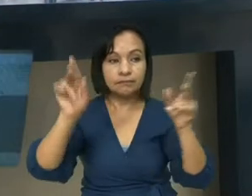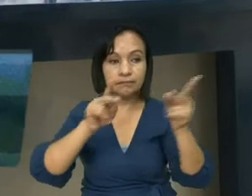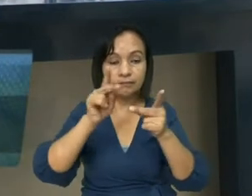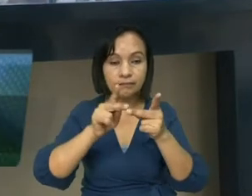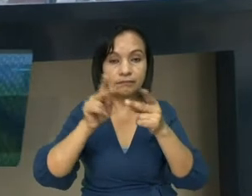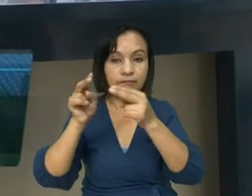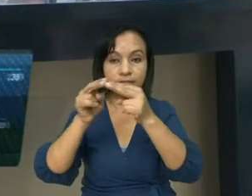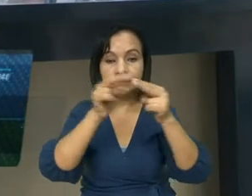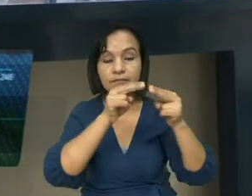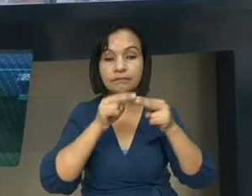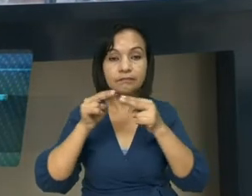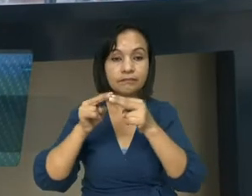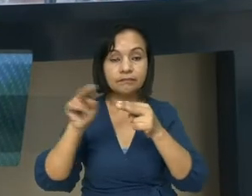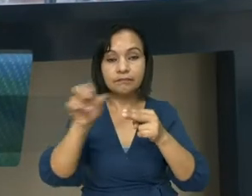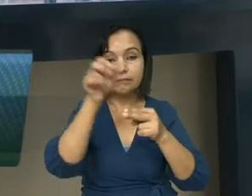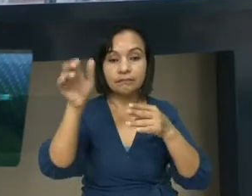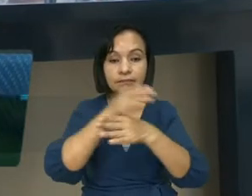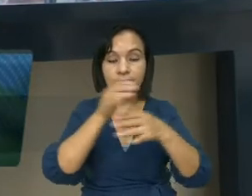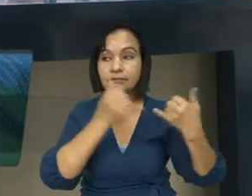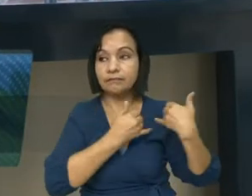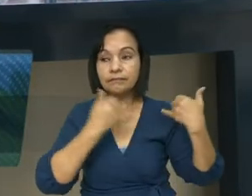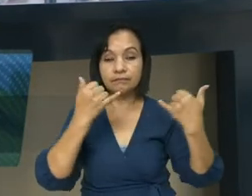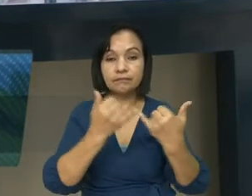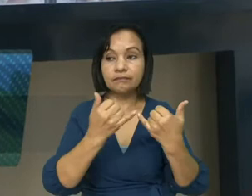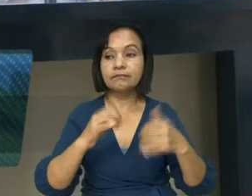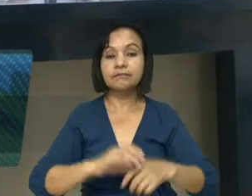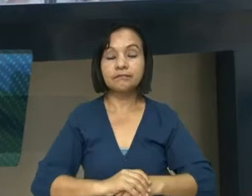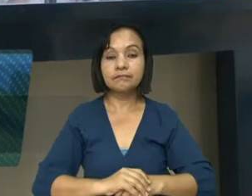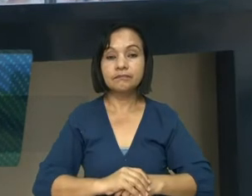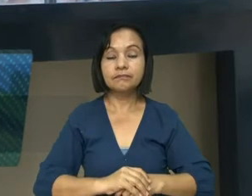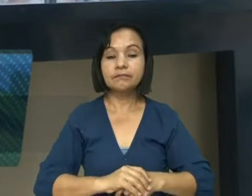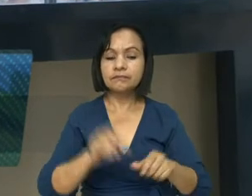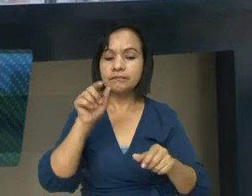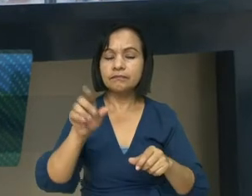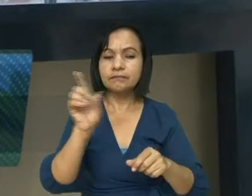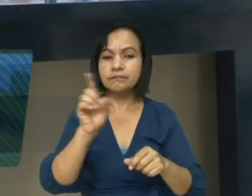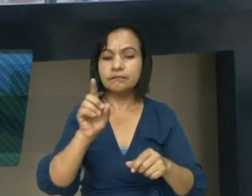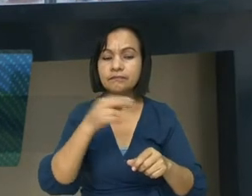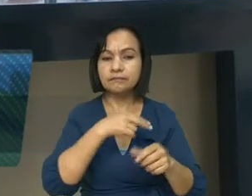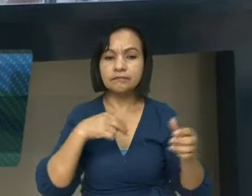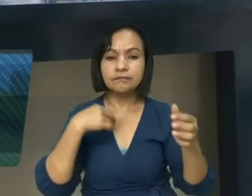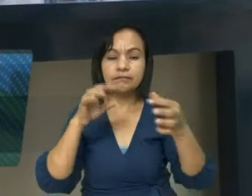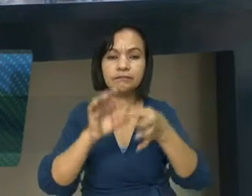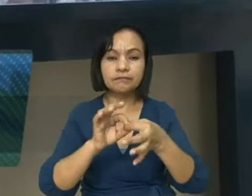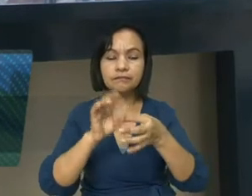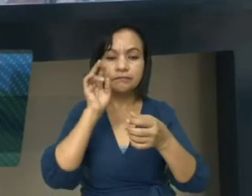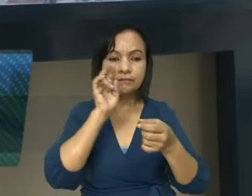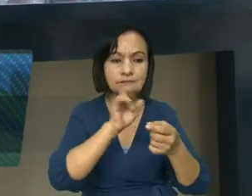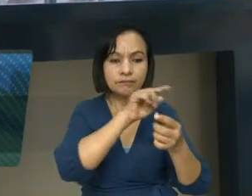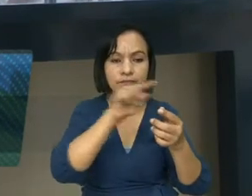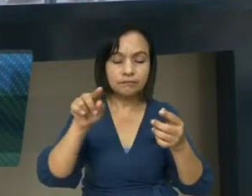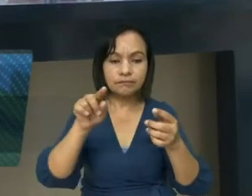más articulada con otras instancias. Y ahí es donde nosotros también identificamos a